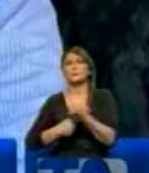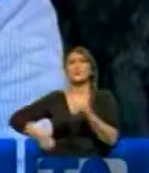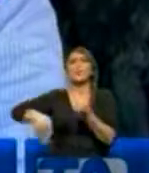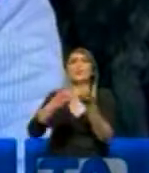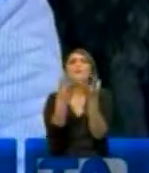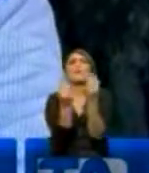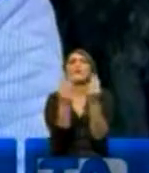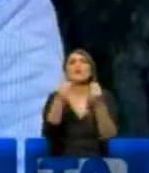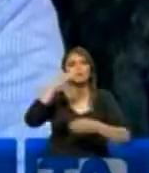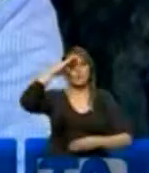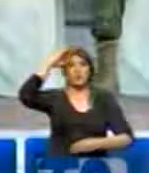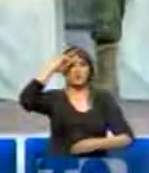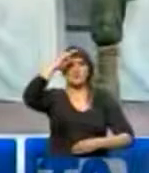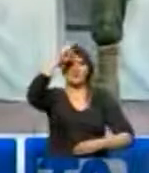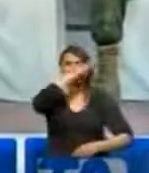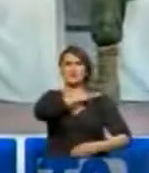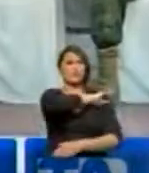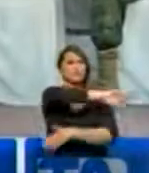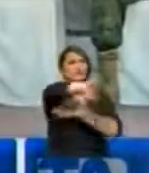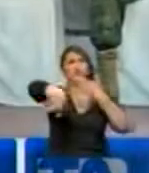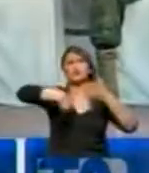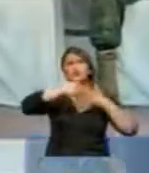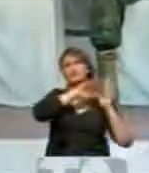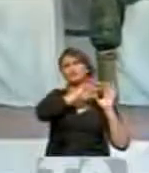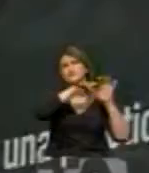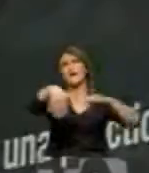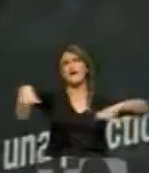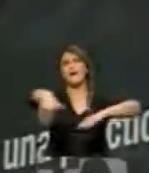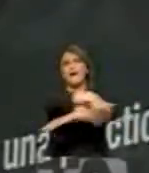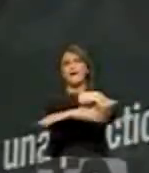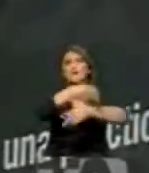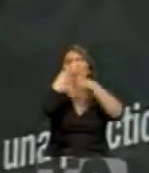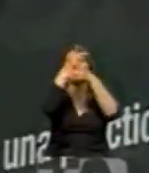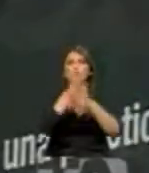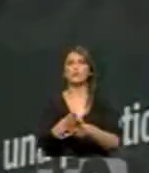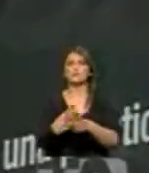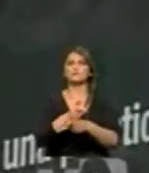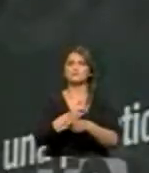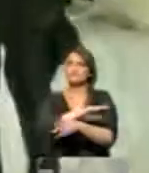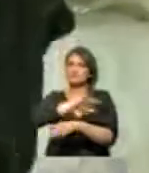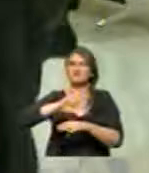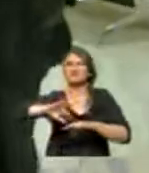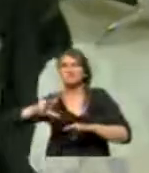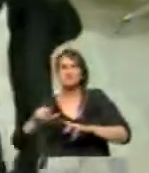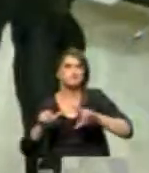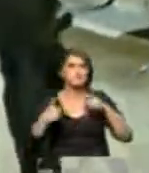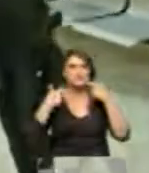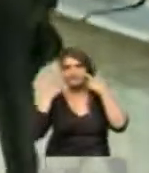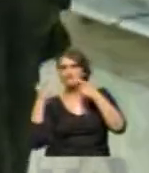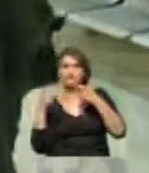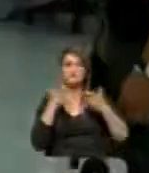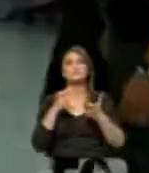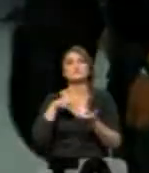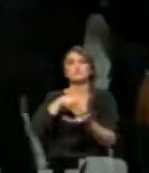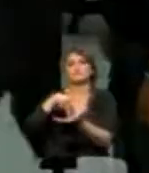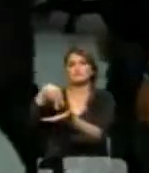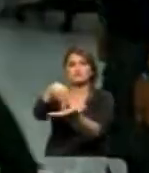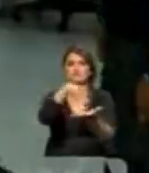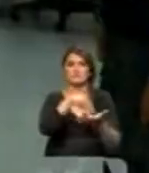policías y militares. En este llamado incluyó a los operadores de justicia, jueces y fiscales, a quienes invitó a que actúen